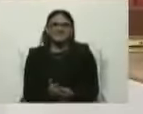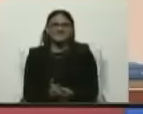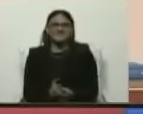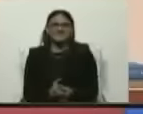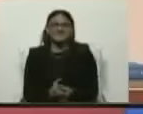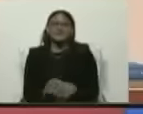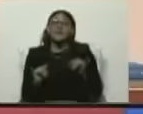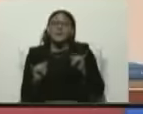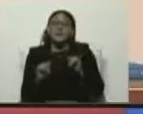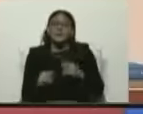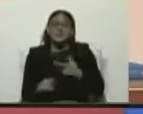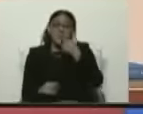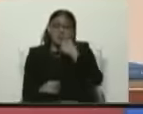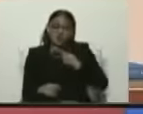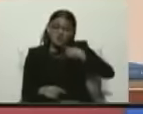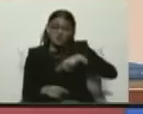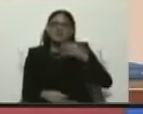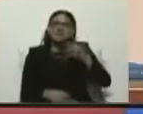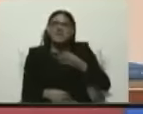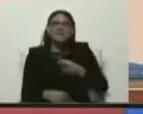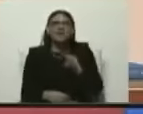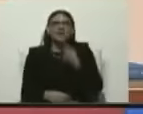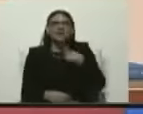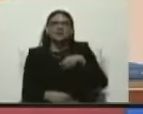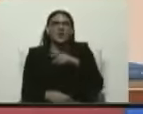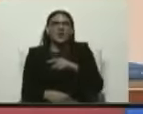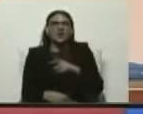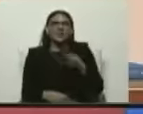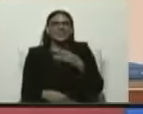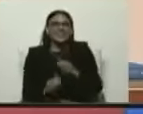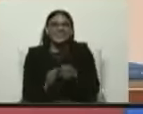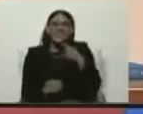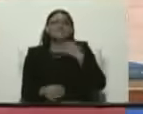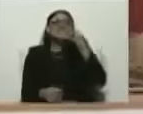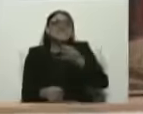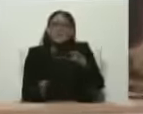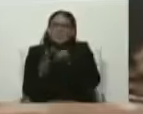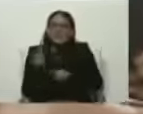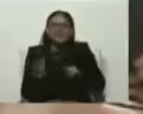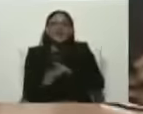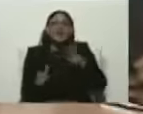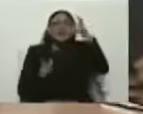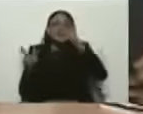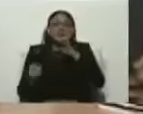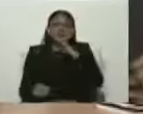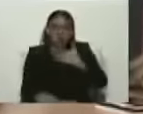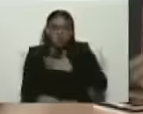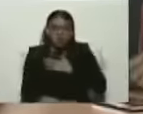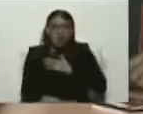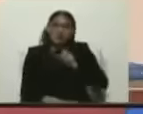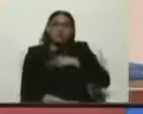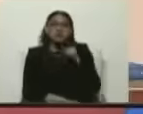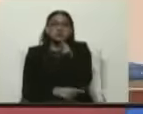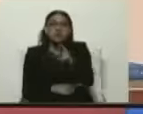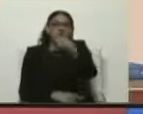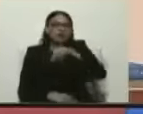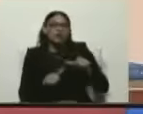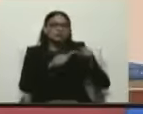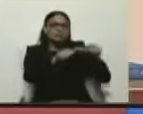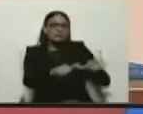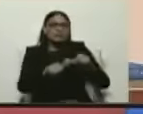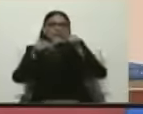Freddy y yo hacemos así cuando Chávez soy yo y señalamos para allá. Chávez eres tú. Así vi a Freddy